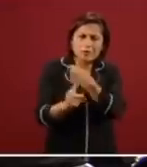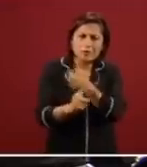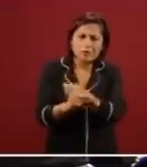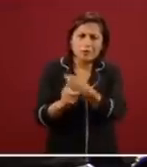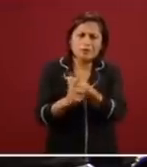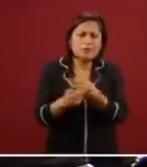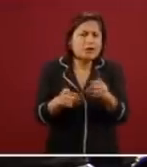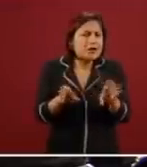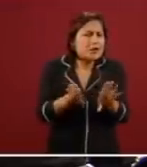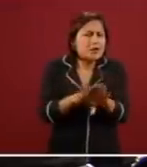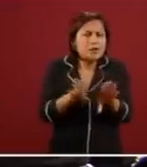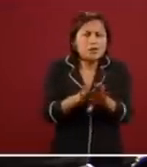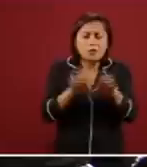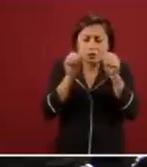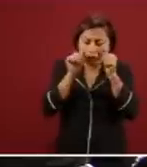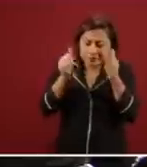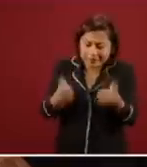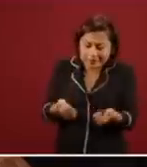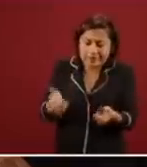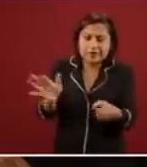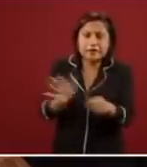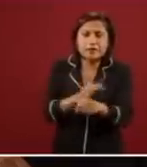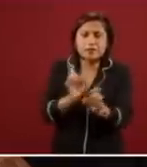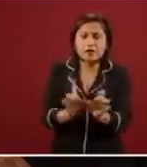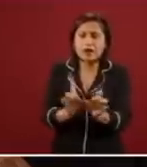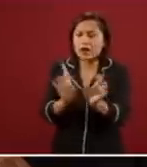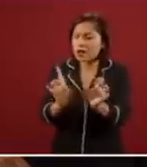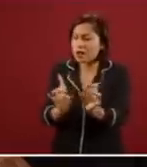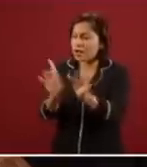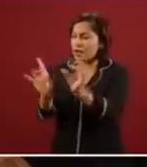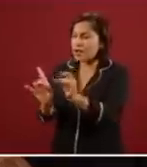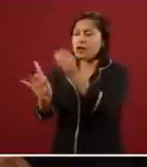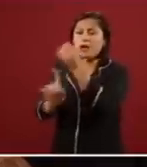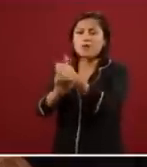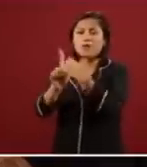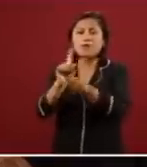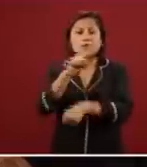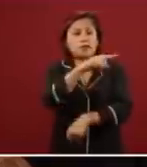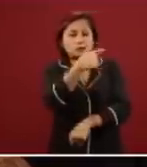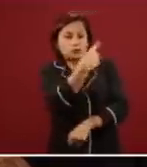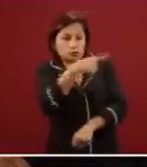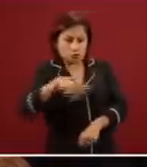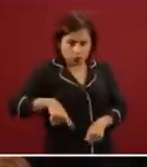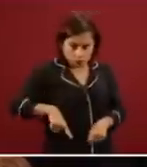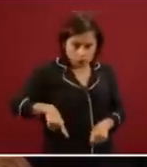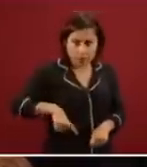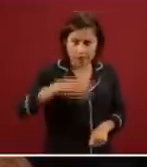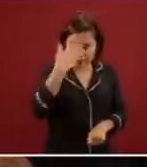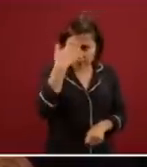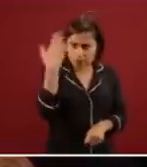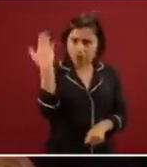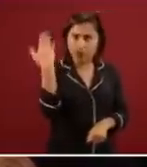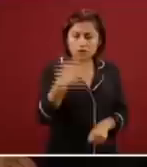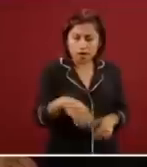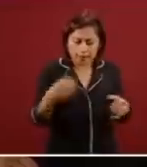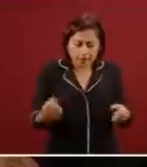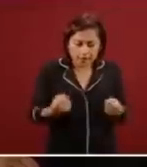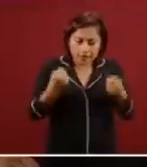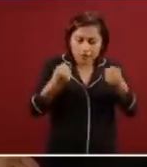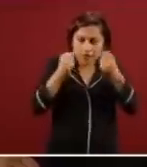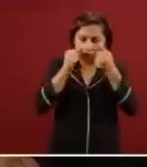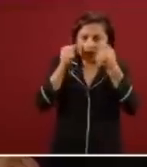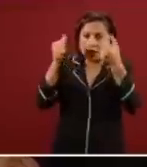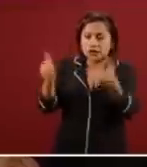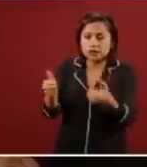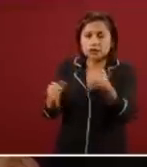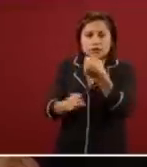cuentas? ¿Qué capacidad debe de tener el gobierno? ¿Está previsto para poder enfrentar esta andanada de